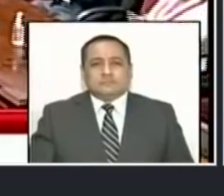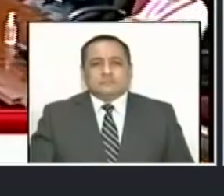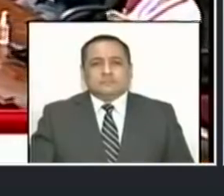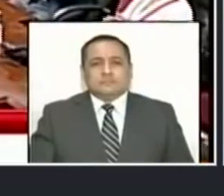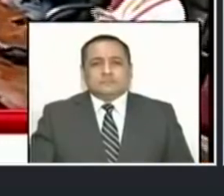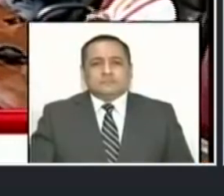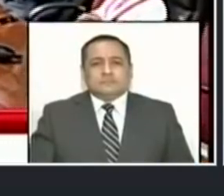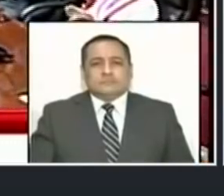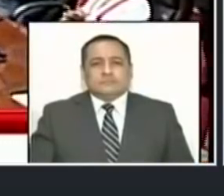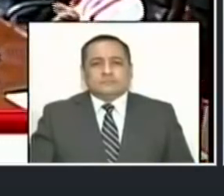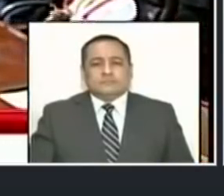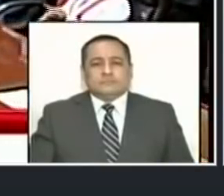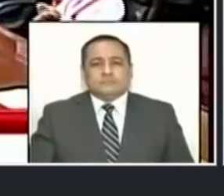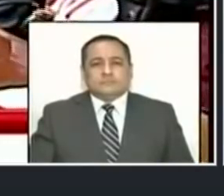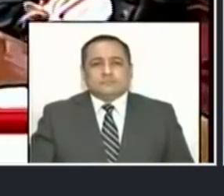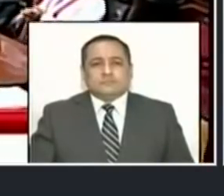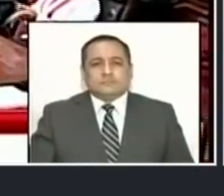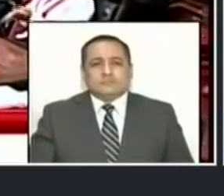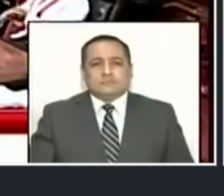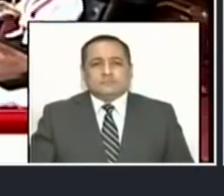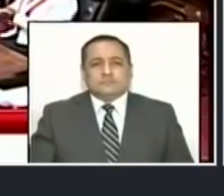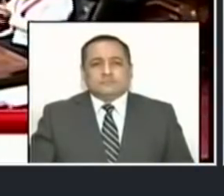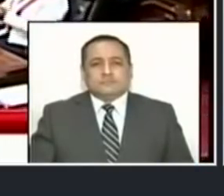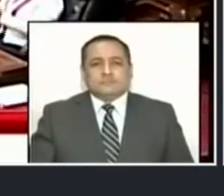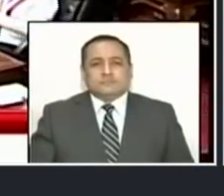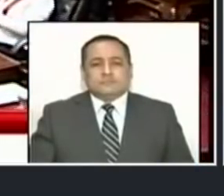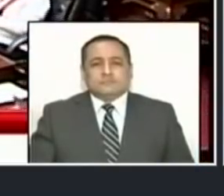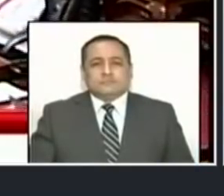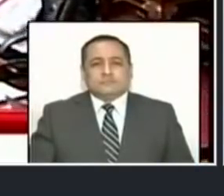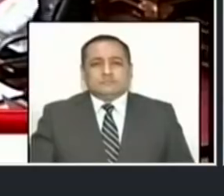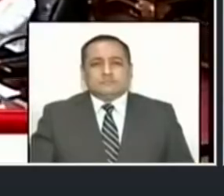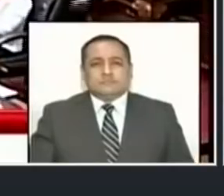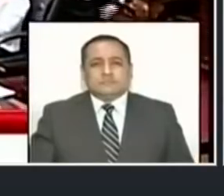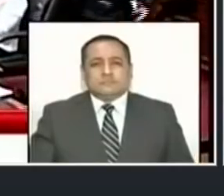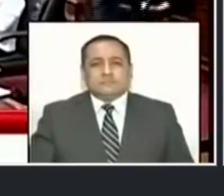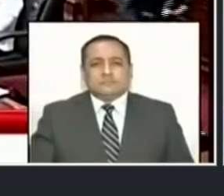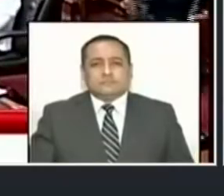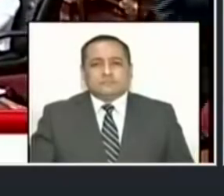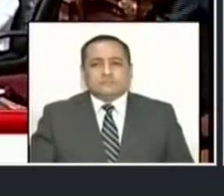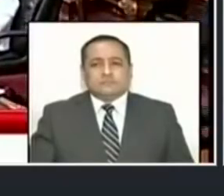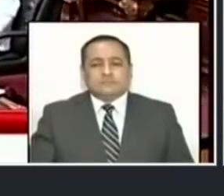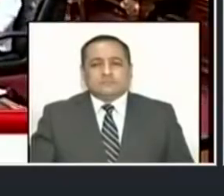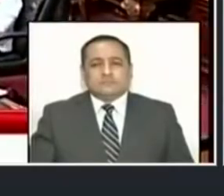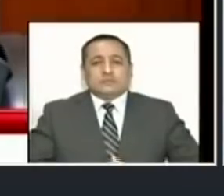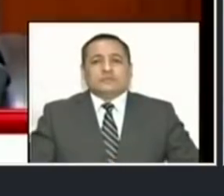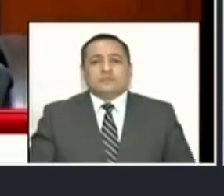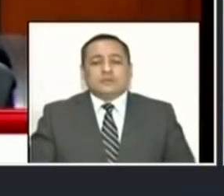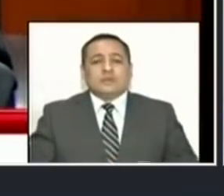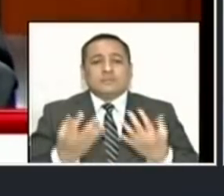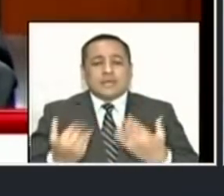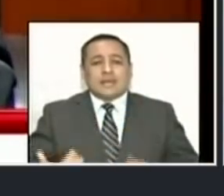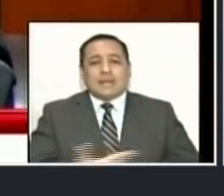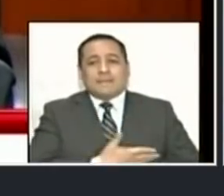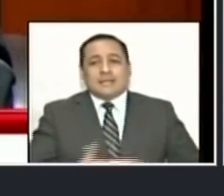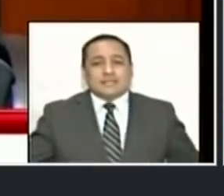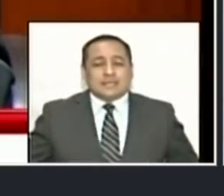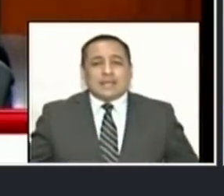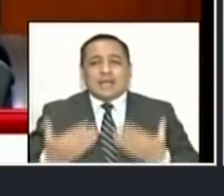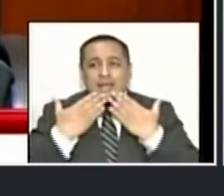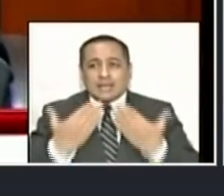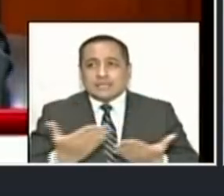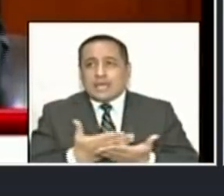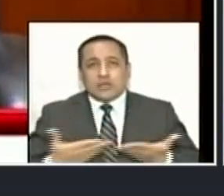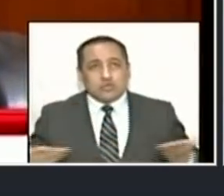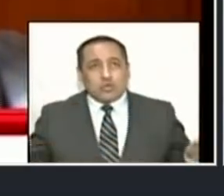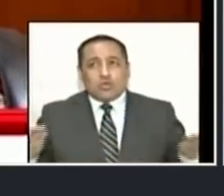mejor representación, ¿no? Así es. Estamos viendo que, mira, tenemos un Congreso que cuenta con amplia